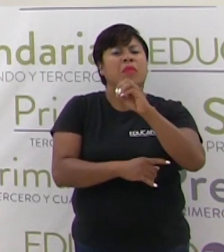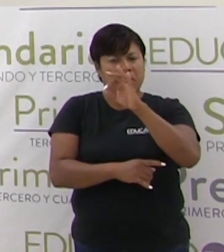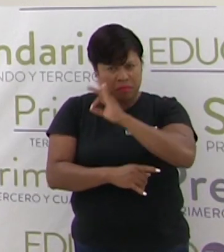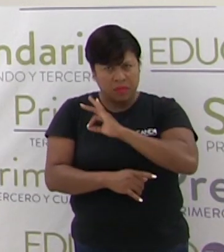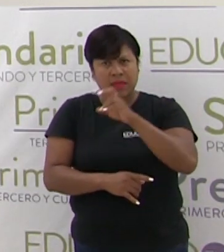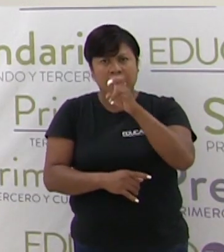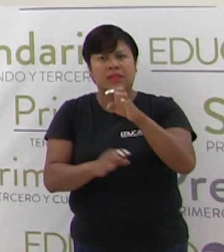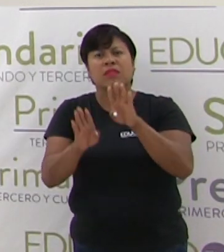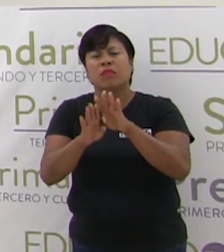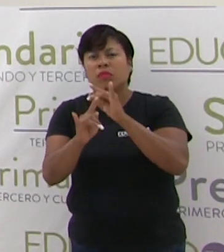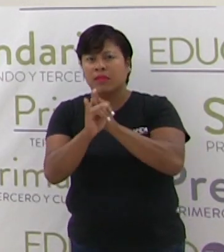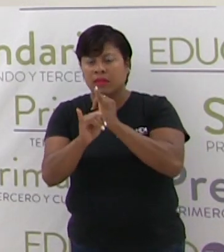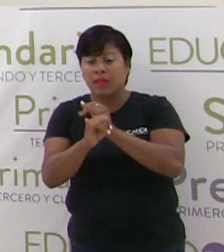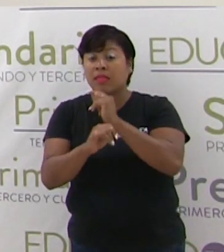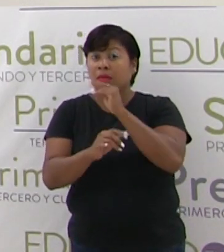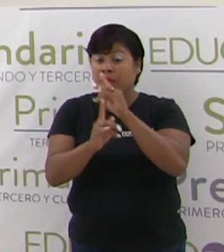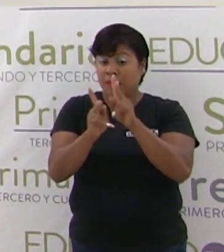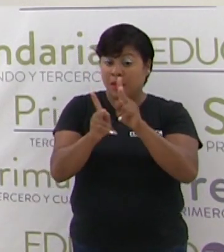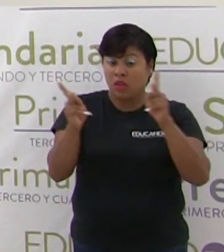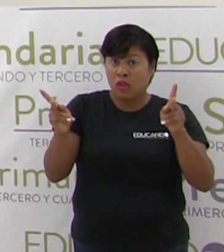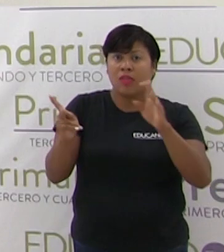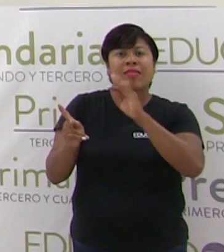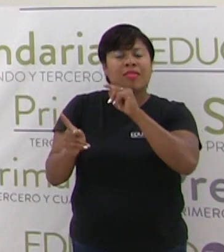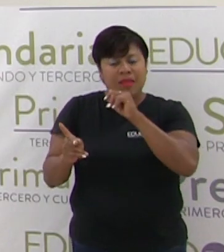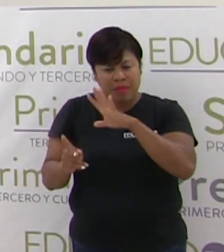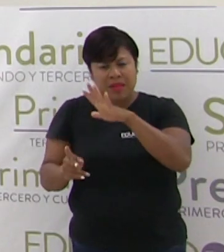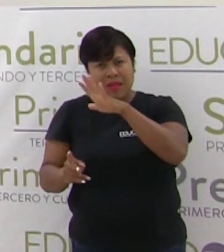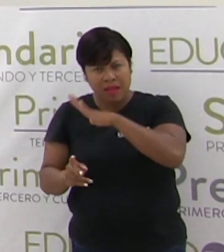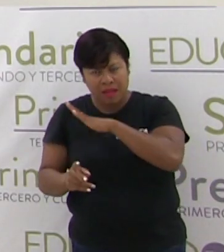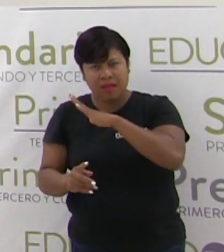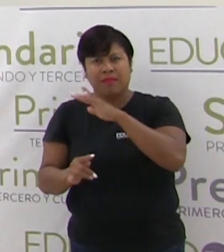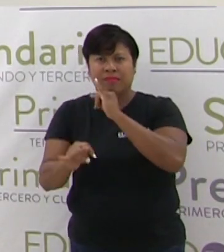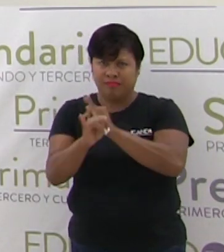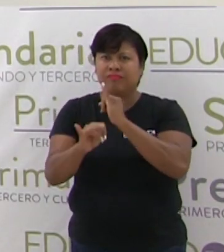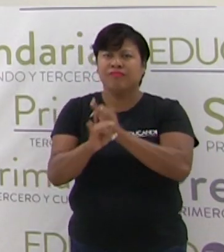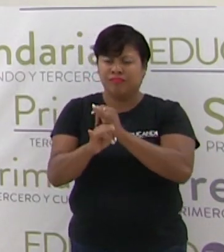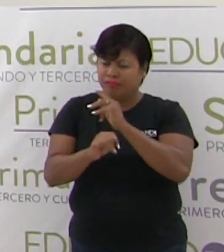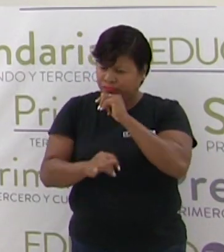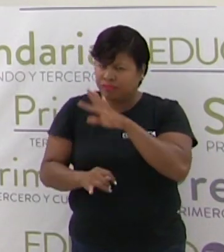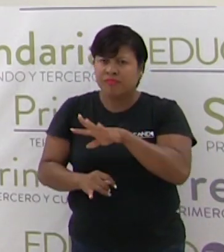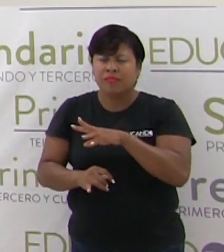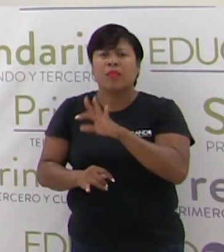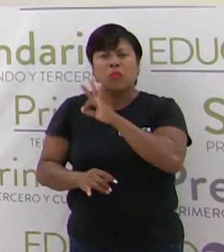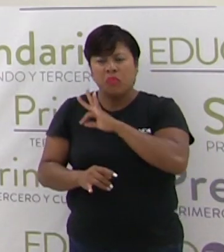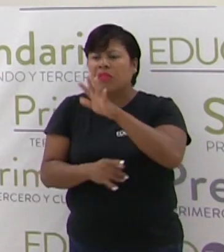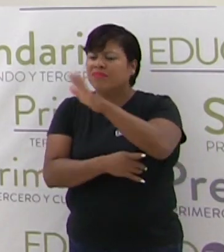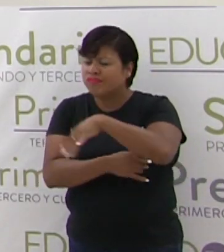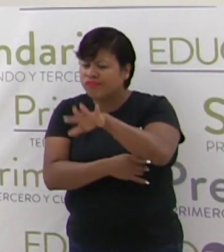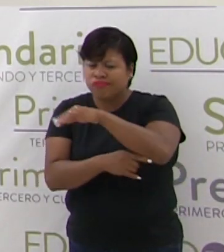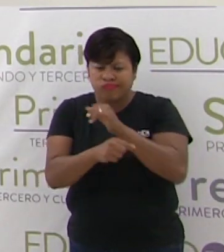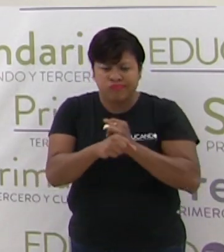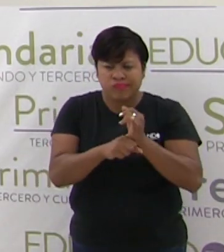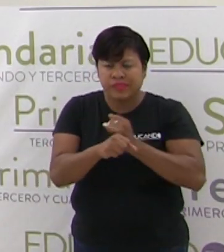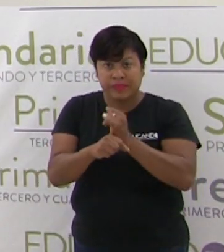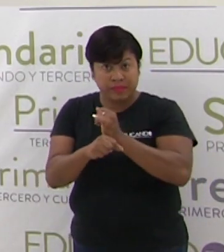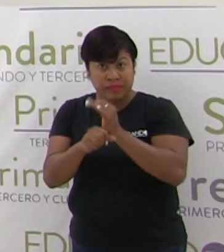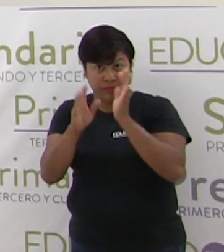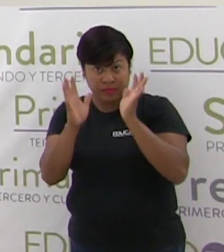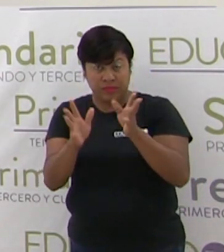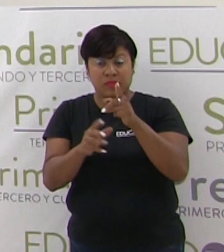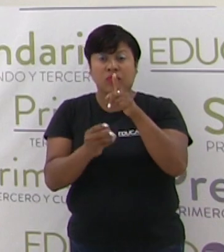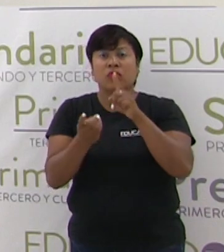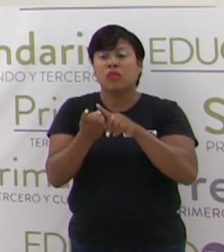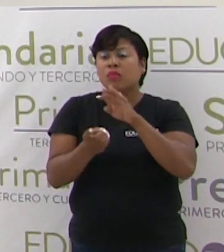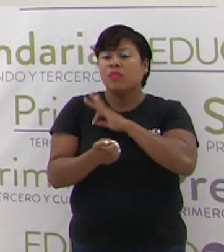edición digital y ahí también ustedes pueden empezar a buscar. Muy bien, entonces ya que nos situamos en dónde